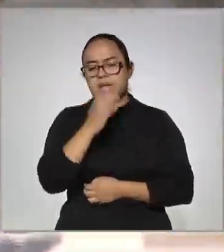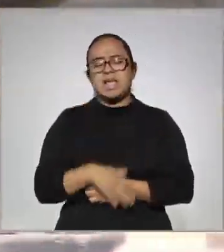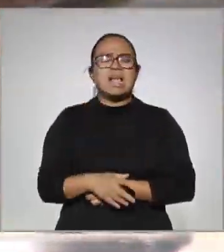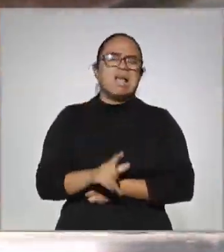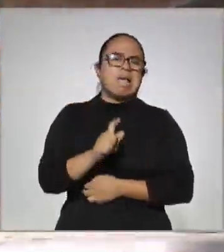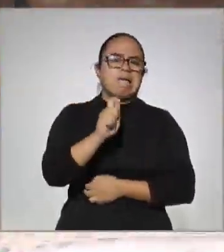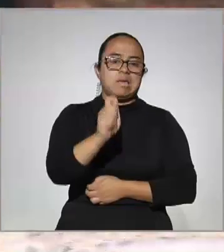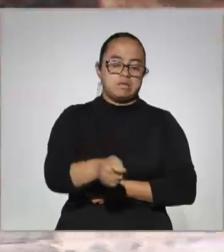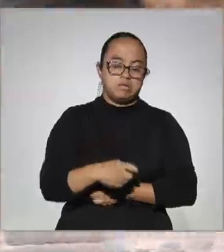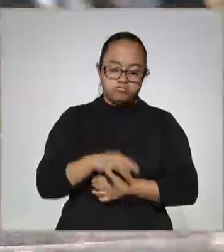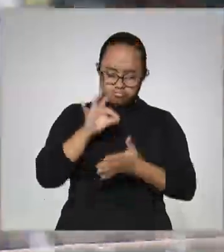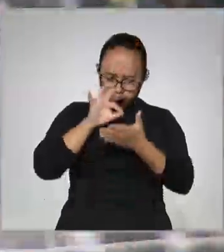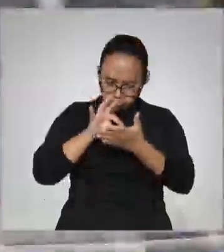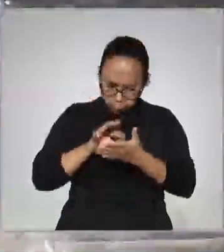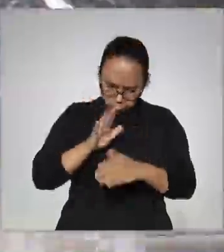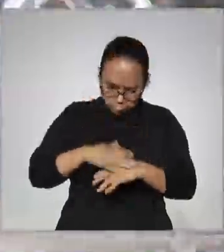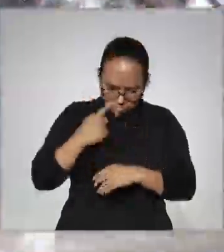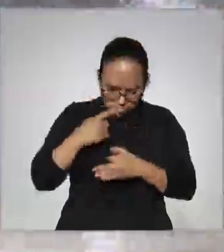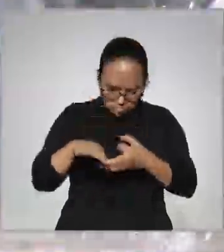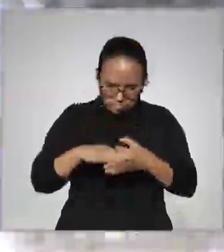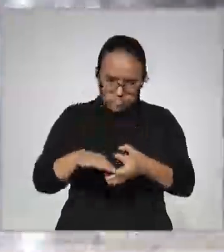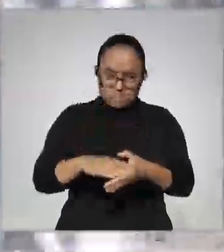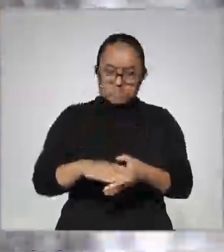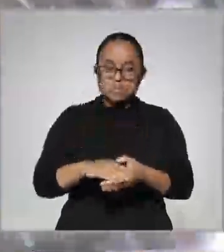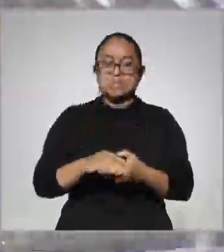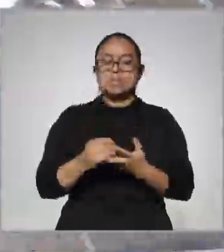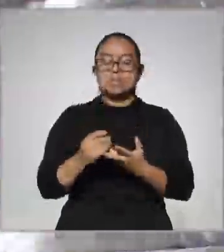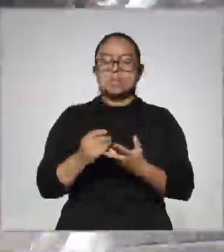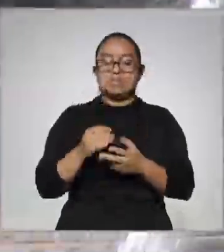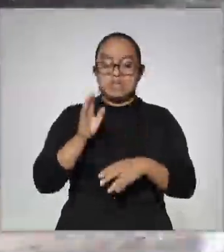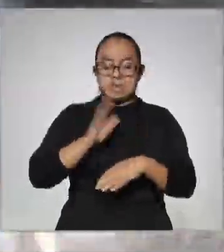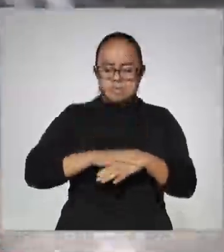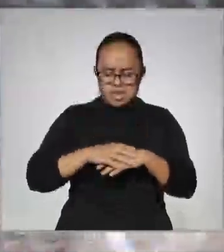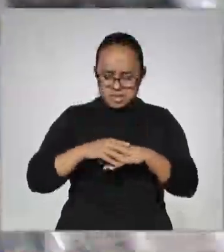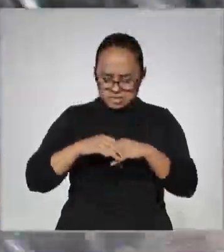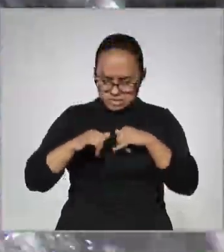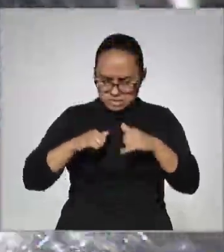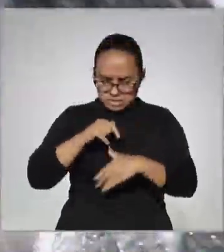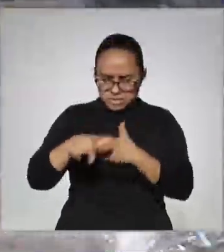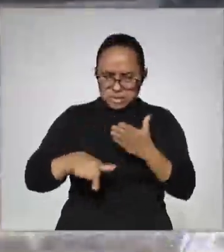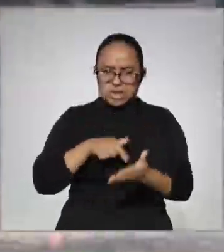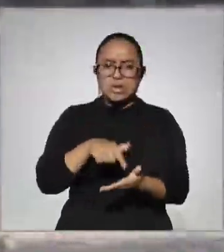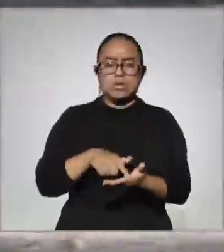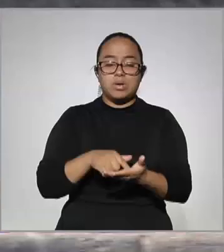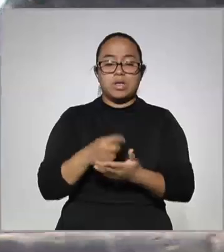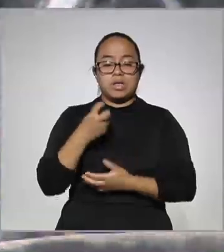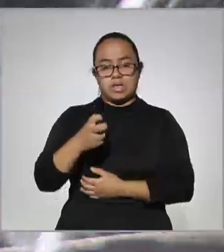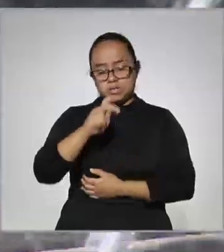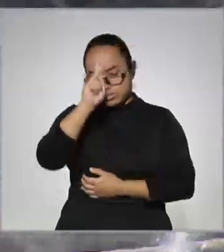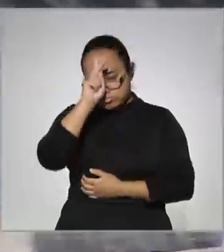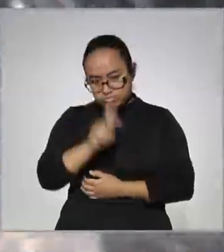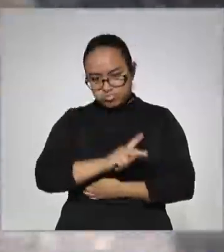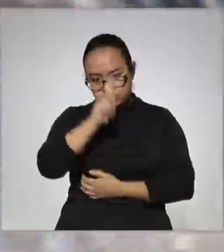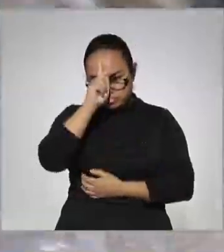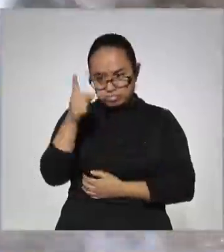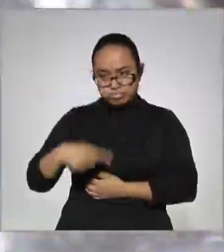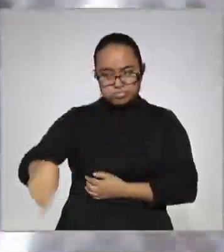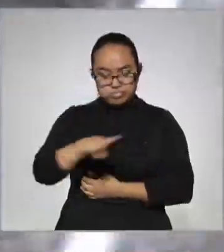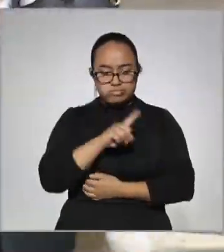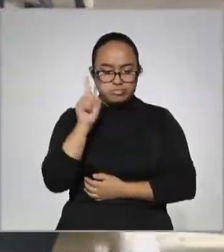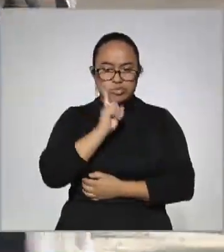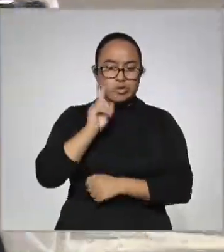una gran incidencia de índices demográficos que van a afectar a esas